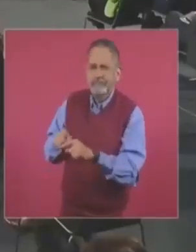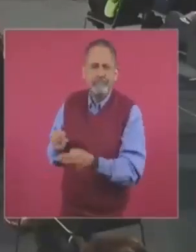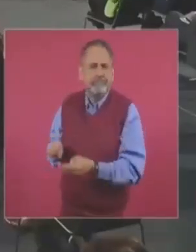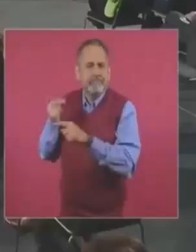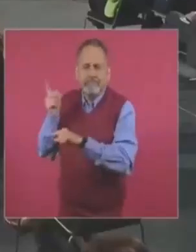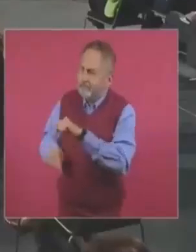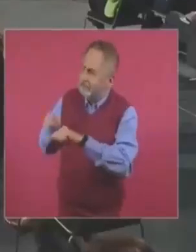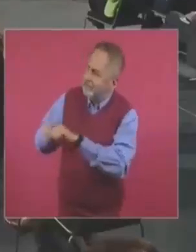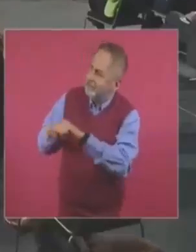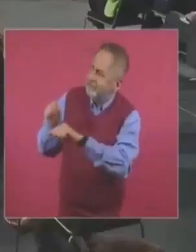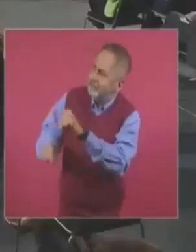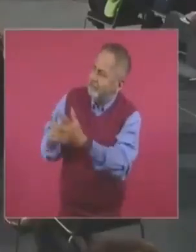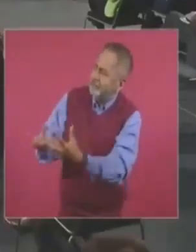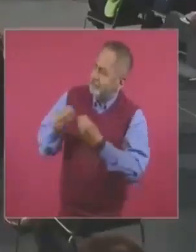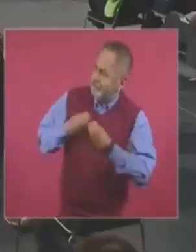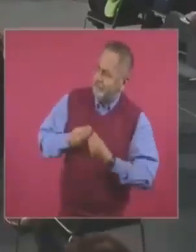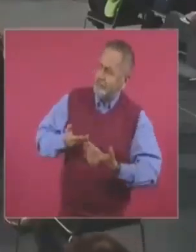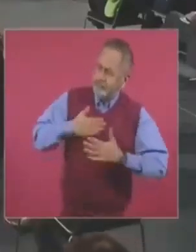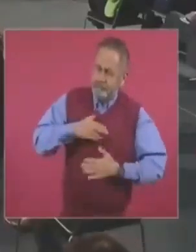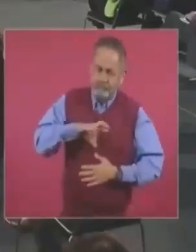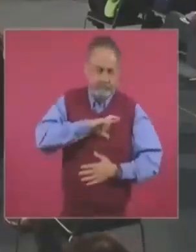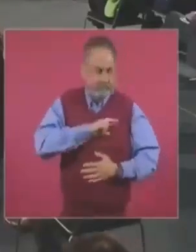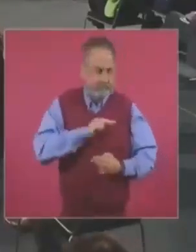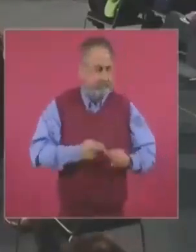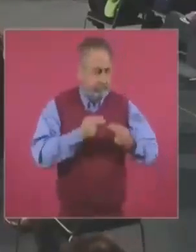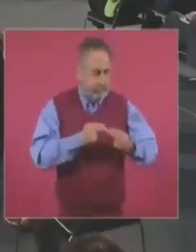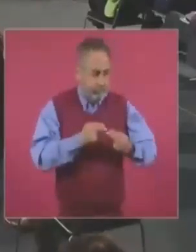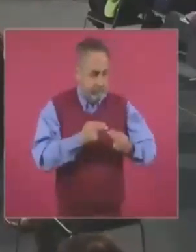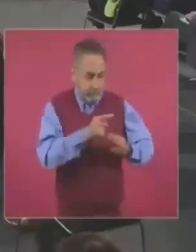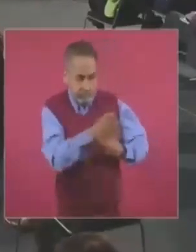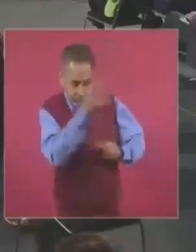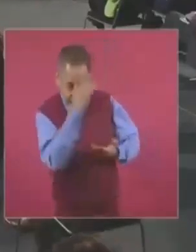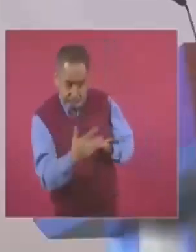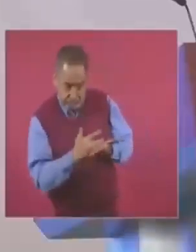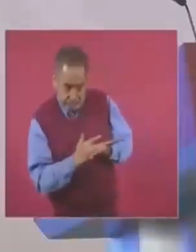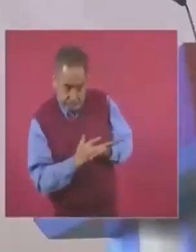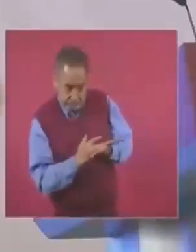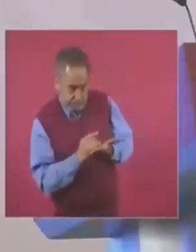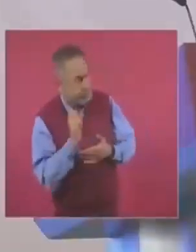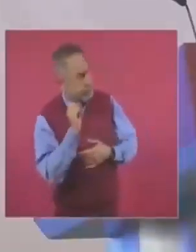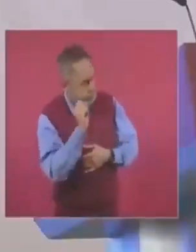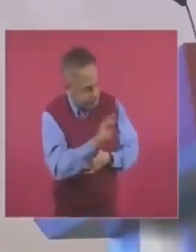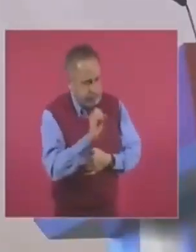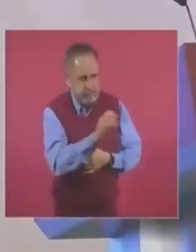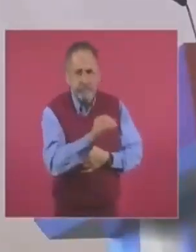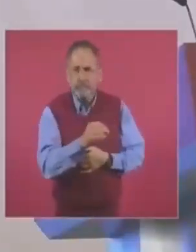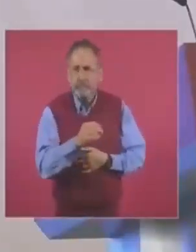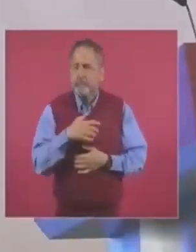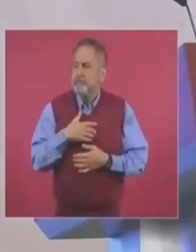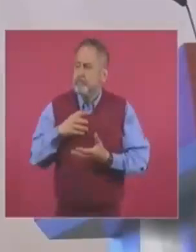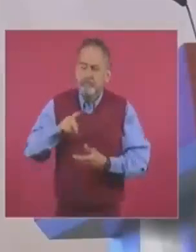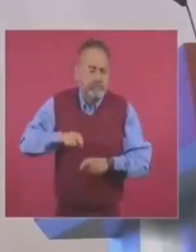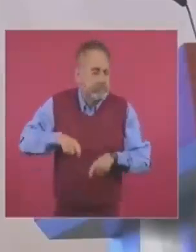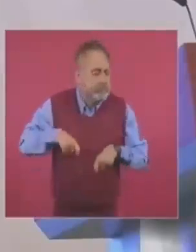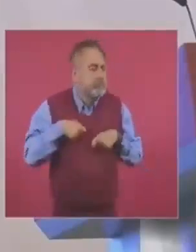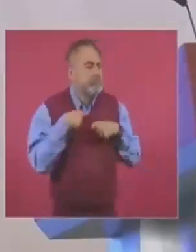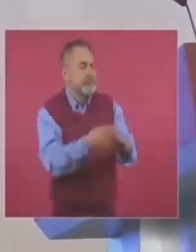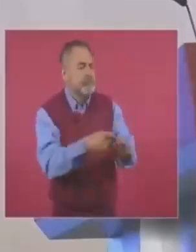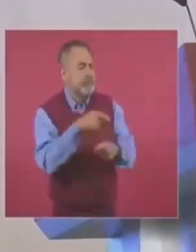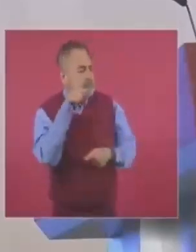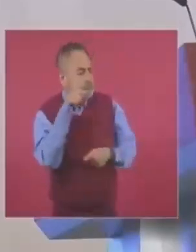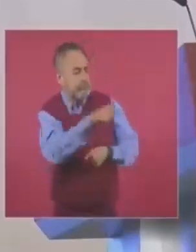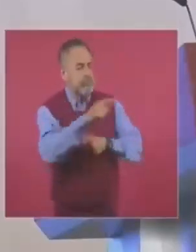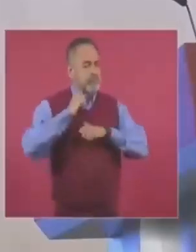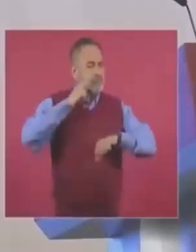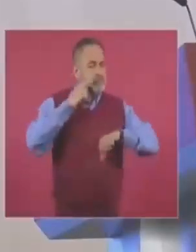estas tensiones en aumento a partir del secuestro de Ismael Zambada García y luego viene este tema de la reforma judicial. El presidente